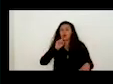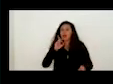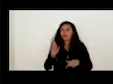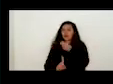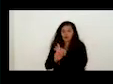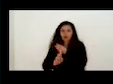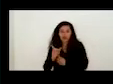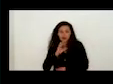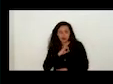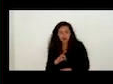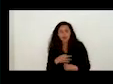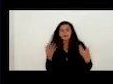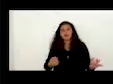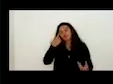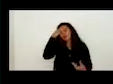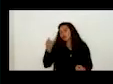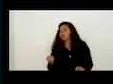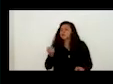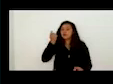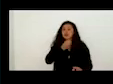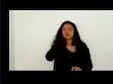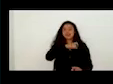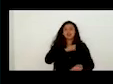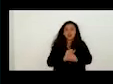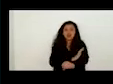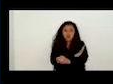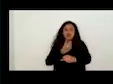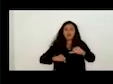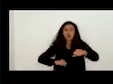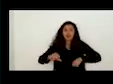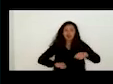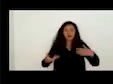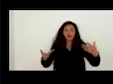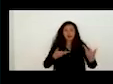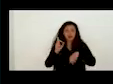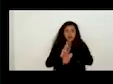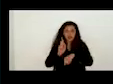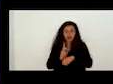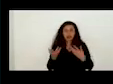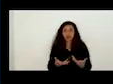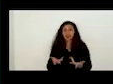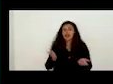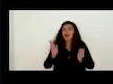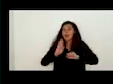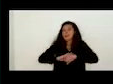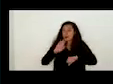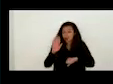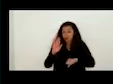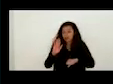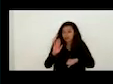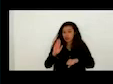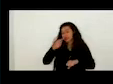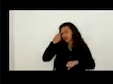Entonces, para crecer sanos, para tener energía, para realizar todas mis actividades, como decía ahí, y sobre todo para la parte